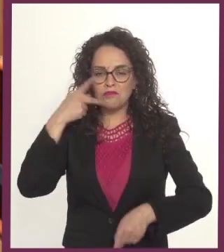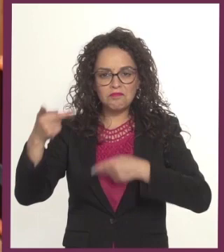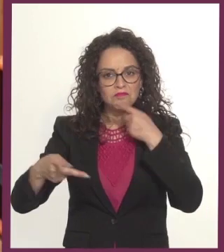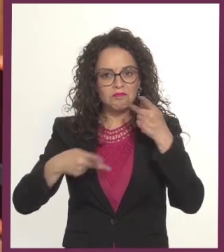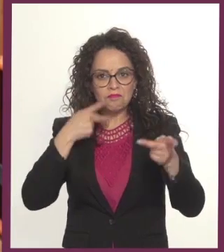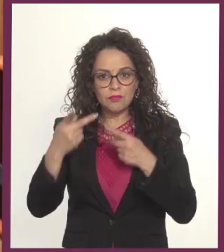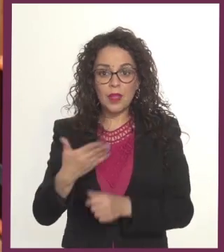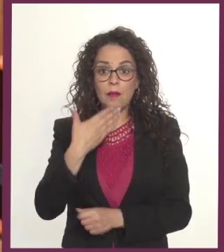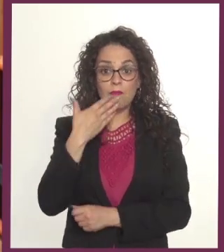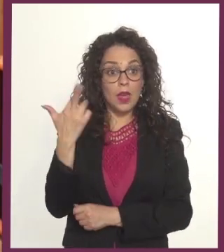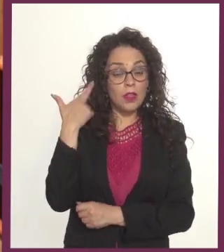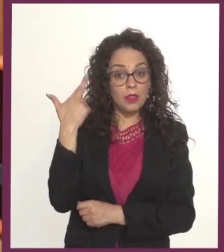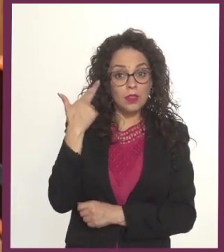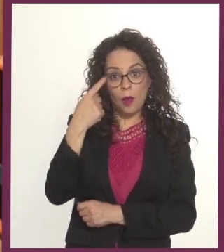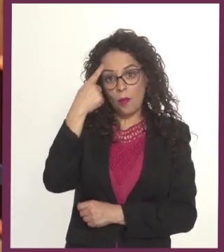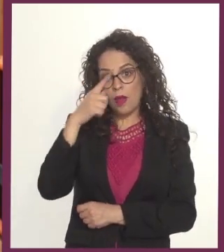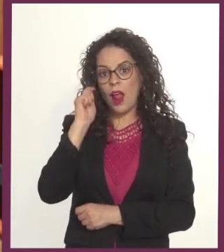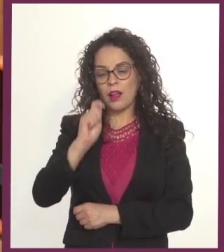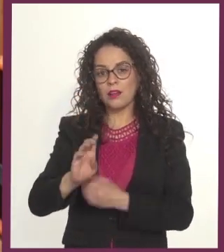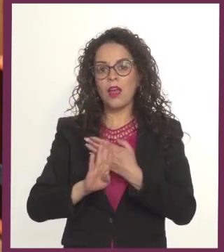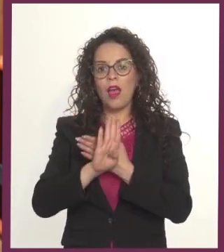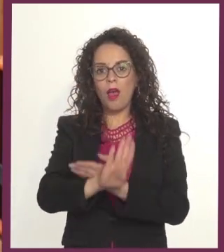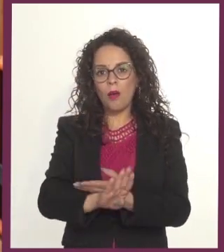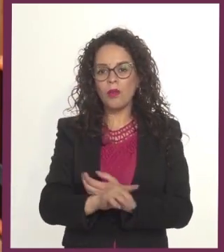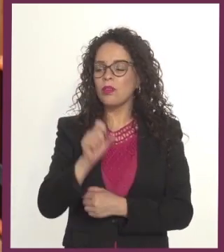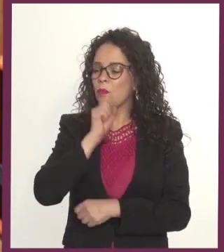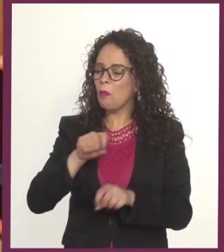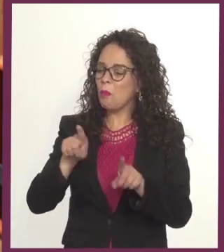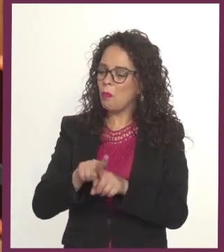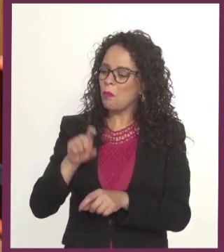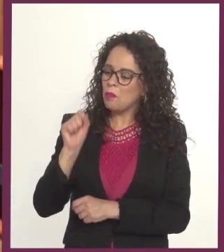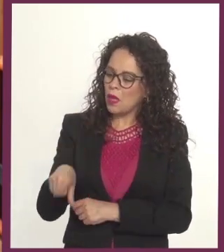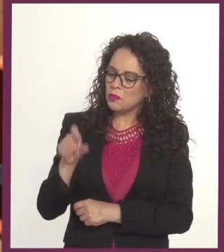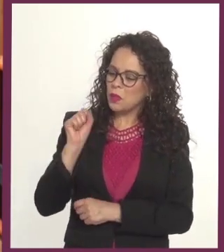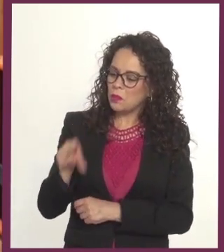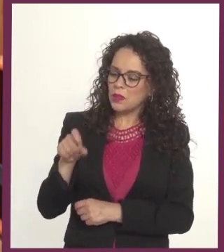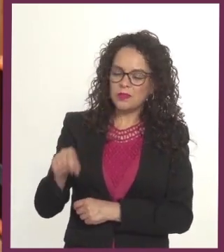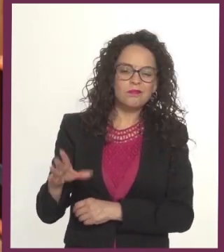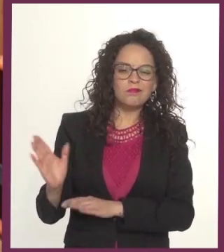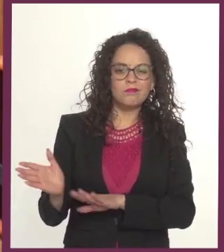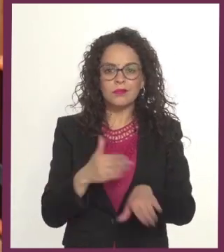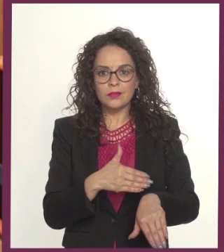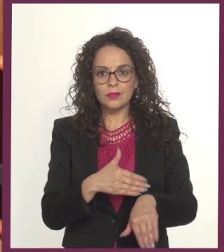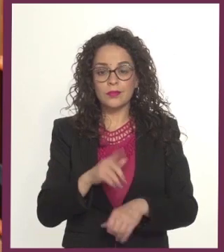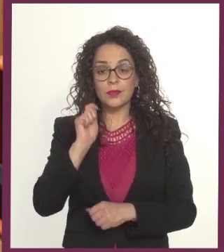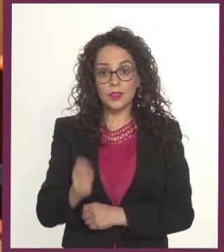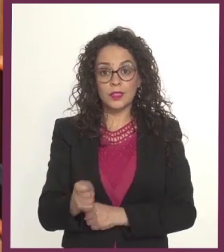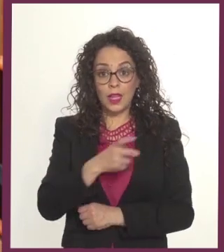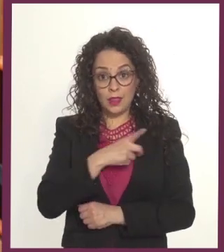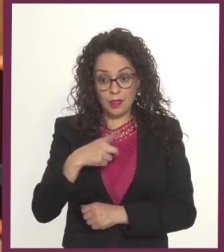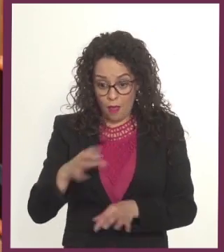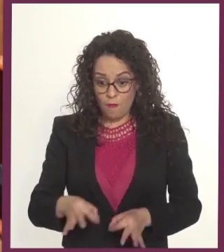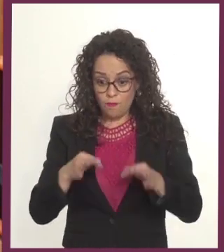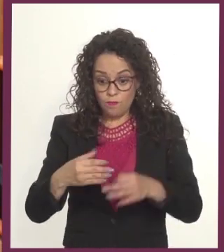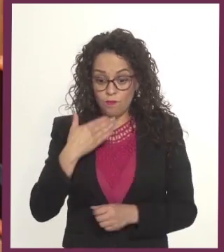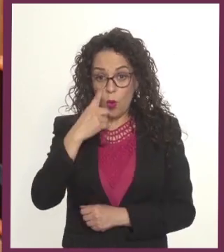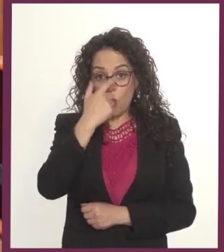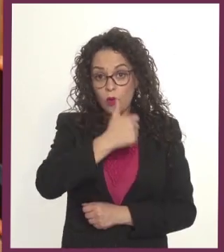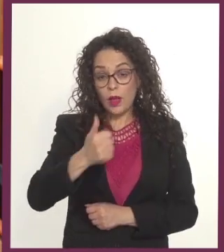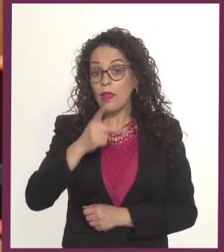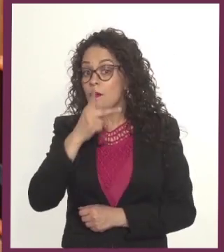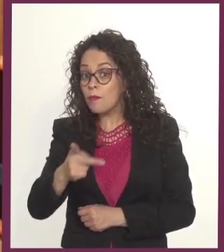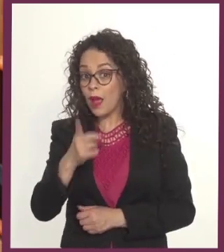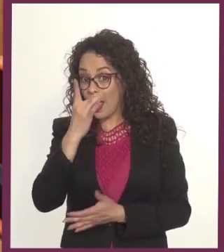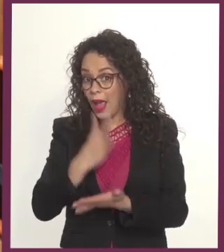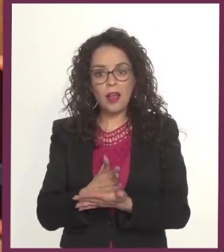Una buena entonación para evitar la monotonía. Poner los acentos donde se debe, no solo en cada palabra, sino también en